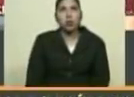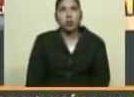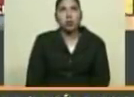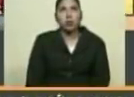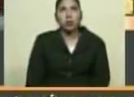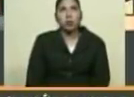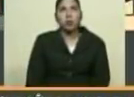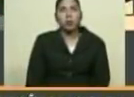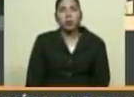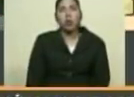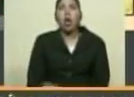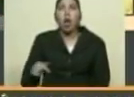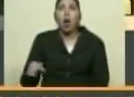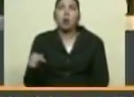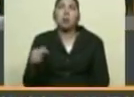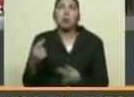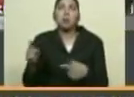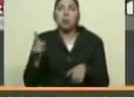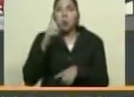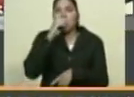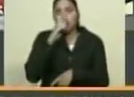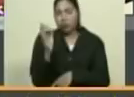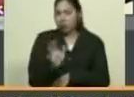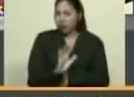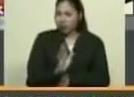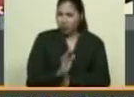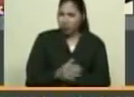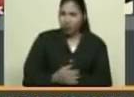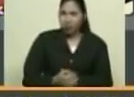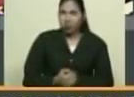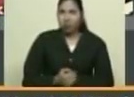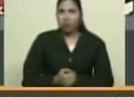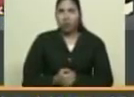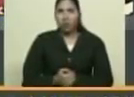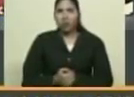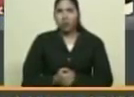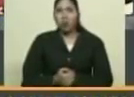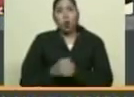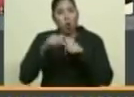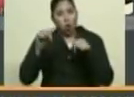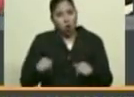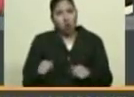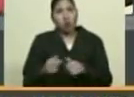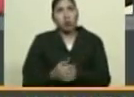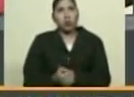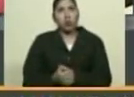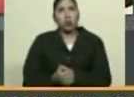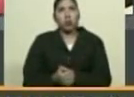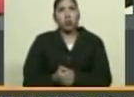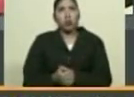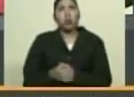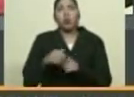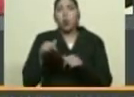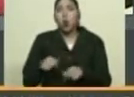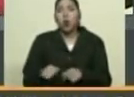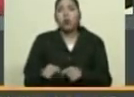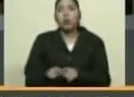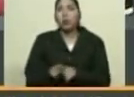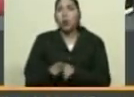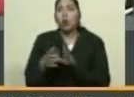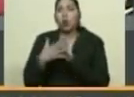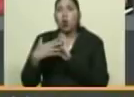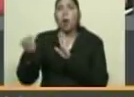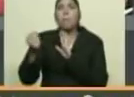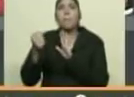minutos, se vendría para el Orsa. Para acá vino por culpa o gracias a este caballero que está